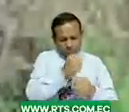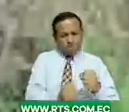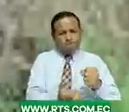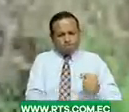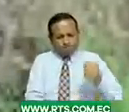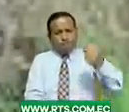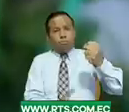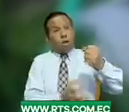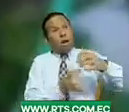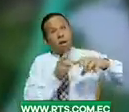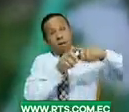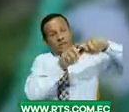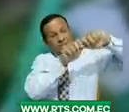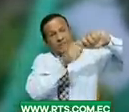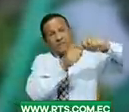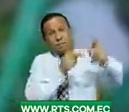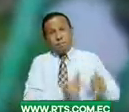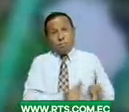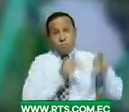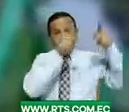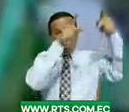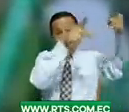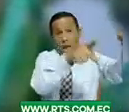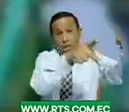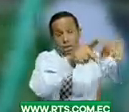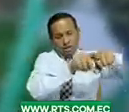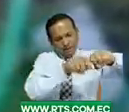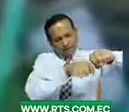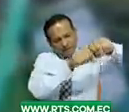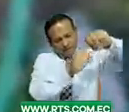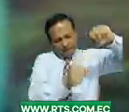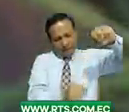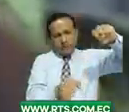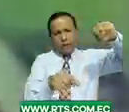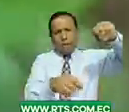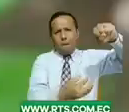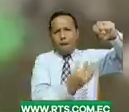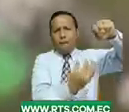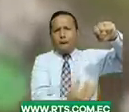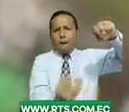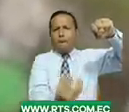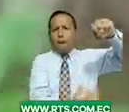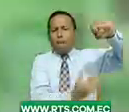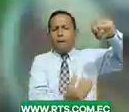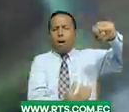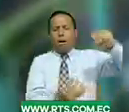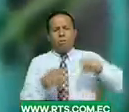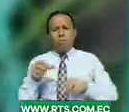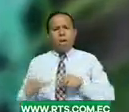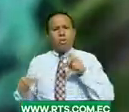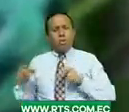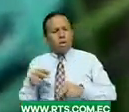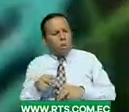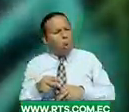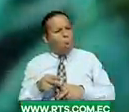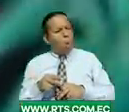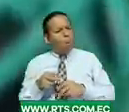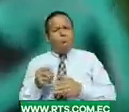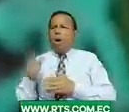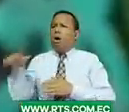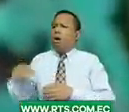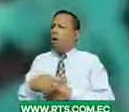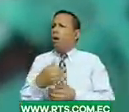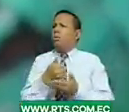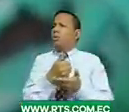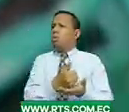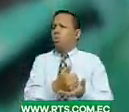Alguien lo vio y llamó para que lo rescaten. Cuando lo encontraron, se dieron cuenta de la crueldad humana. Intentaba morder las